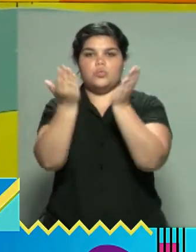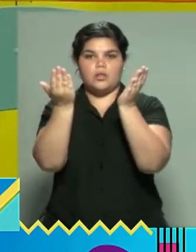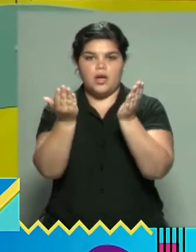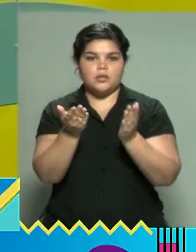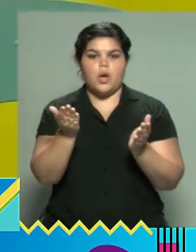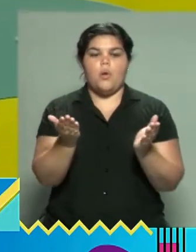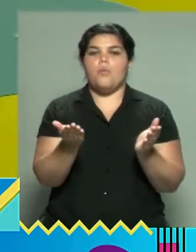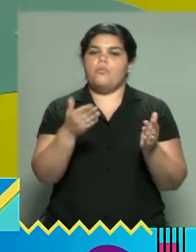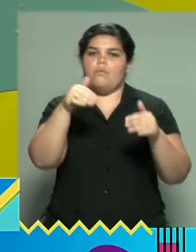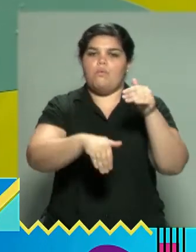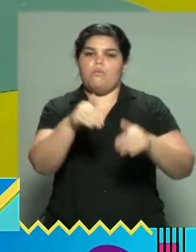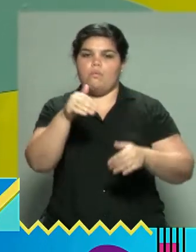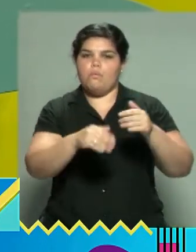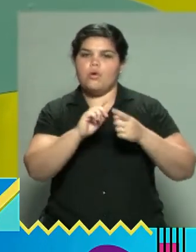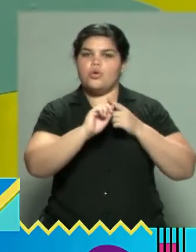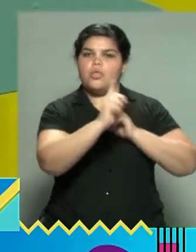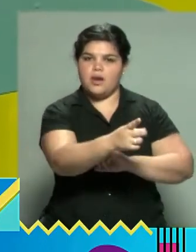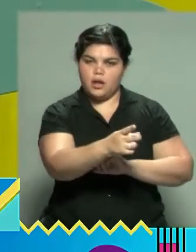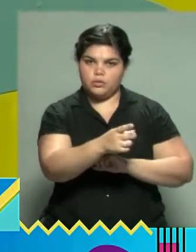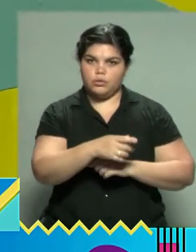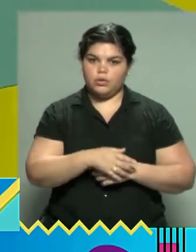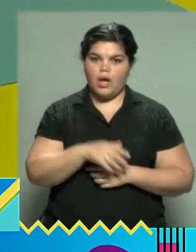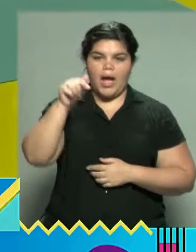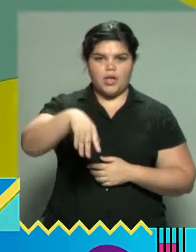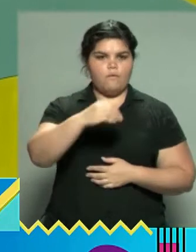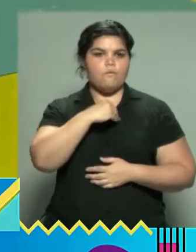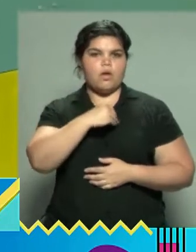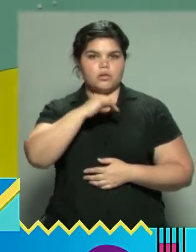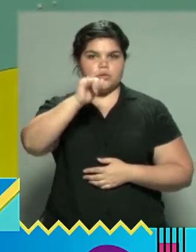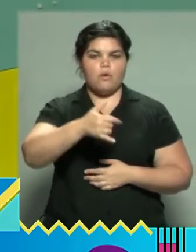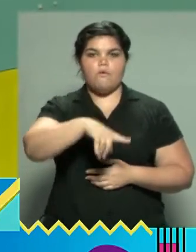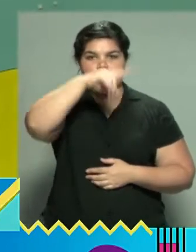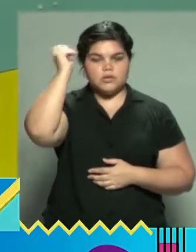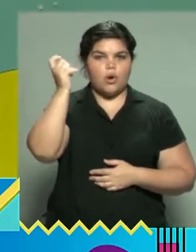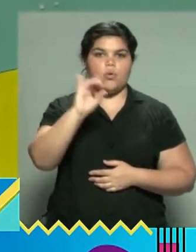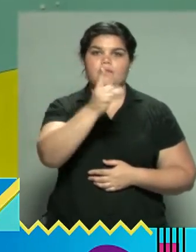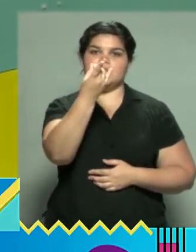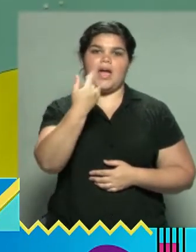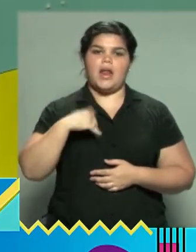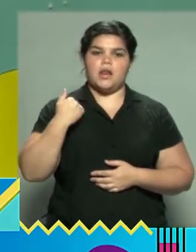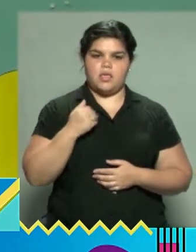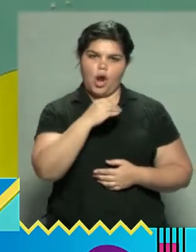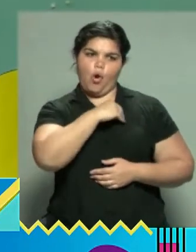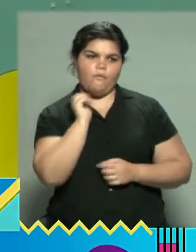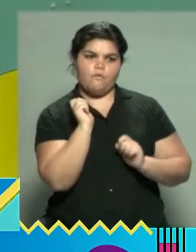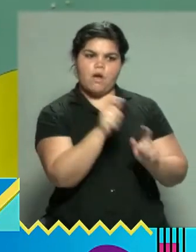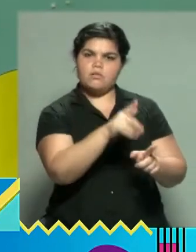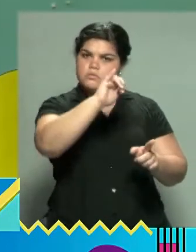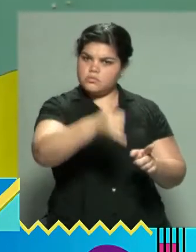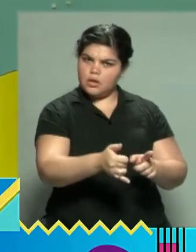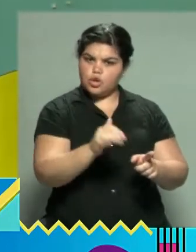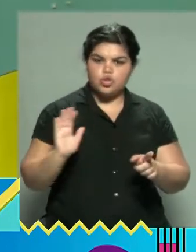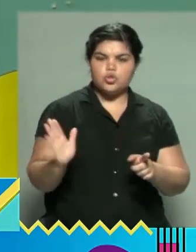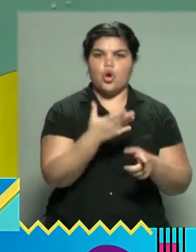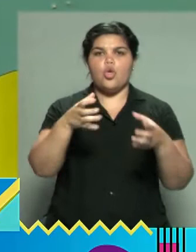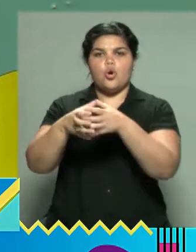voto directo en este caso. Y, digamos, no está descreída la Federación Universitaria Argentina. De hecho, todas las fuerzas políticas van y